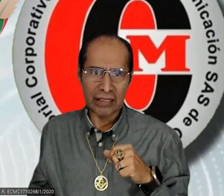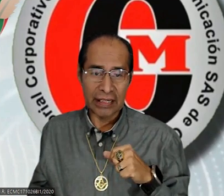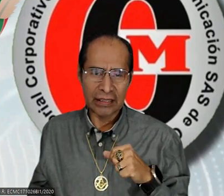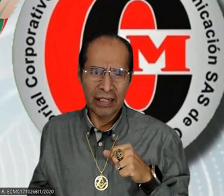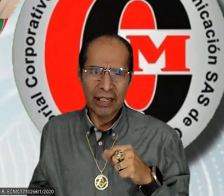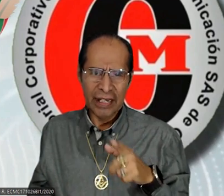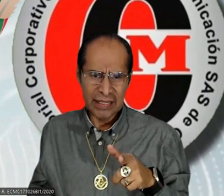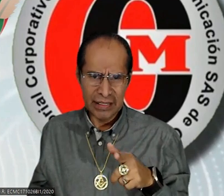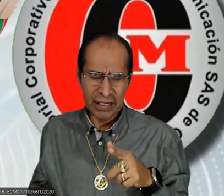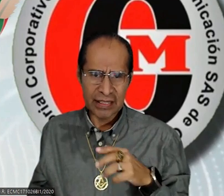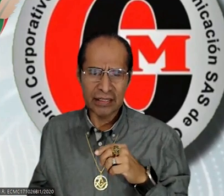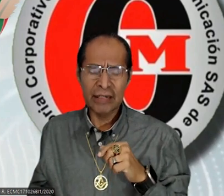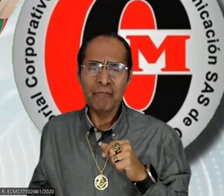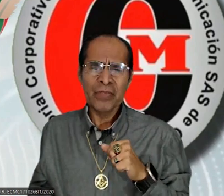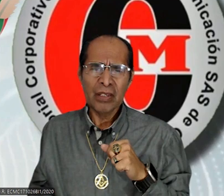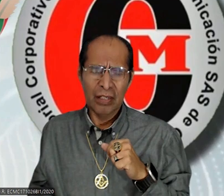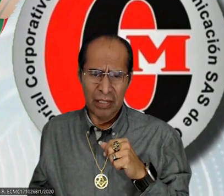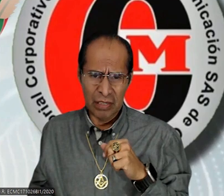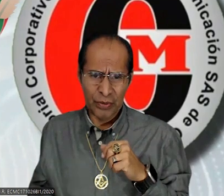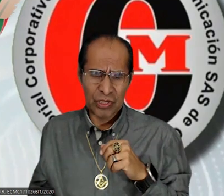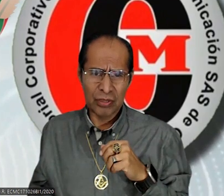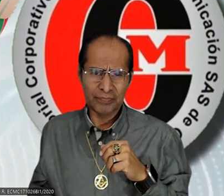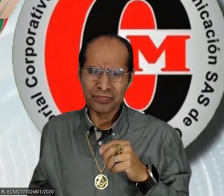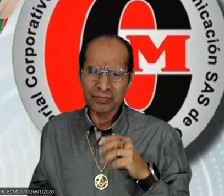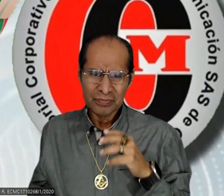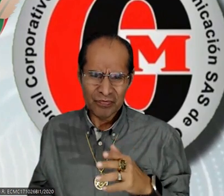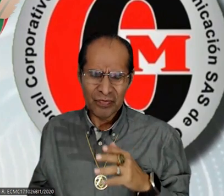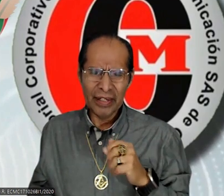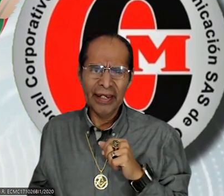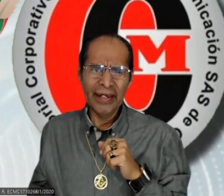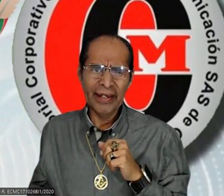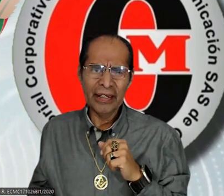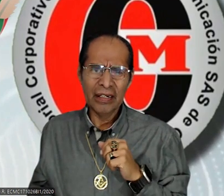en toda la entidad. Es interesante y por eso